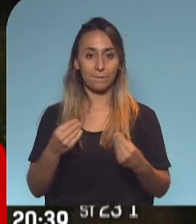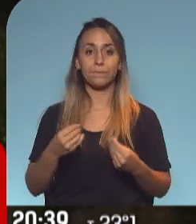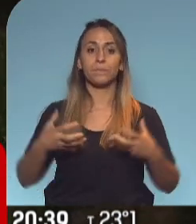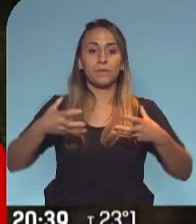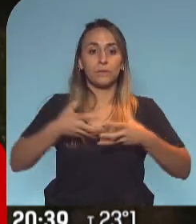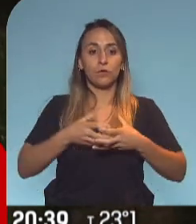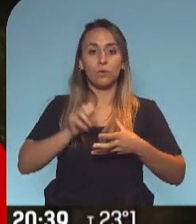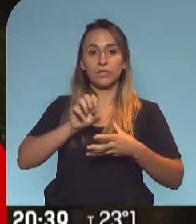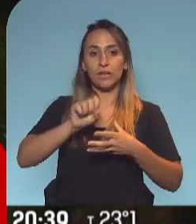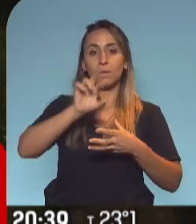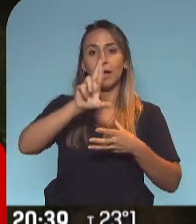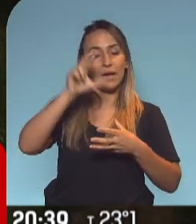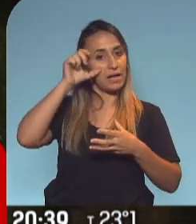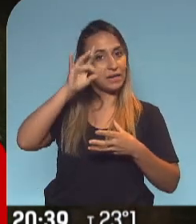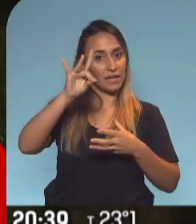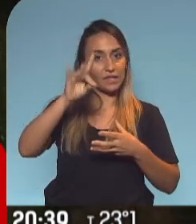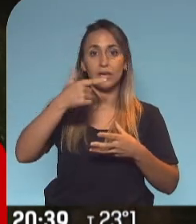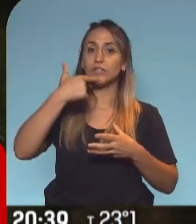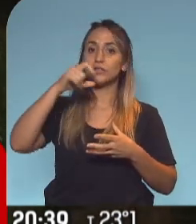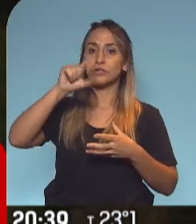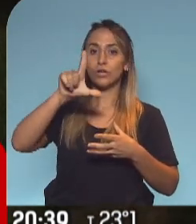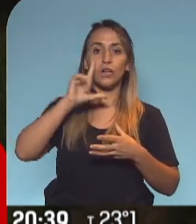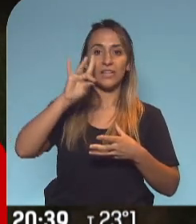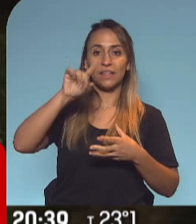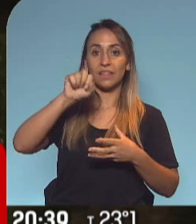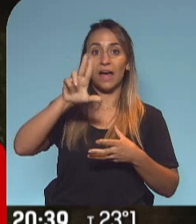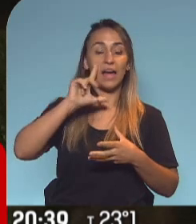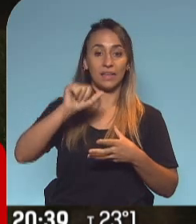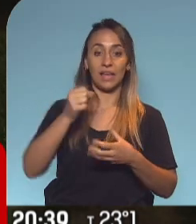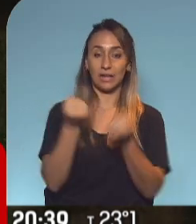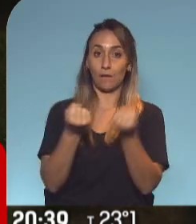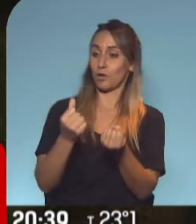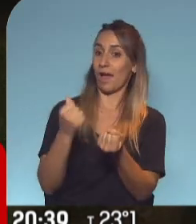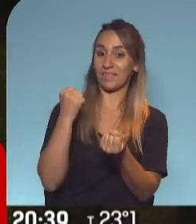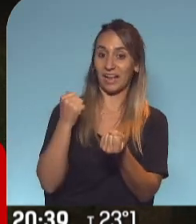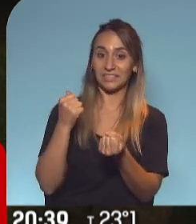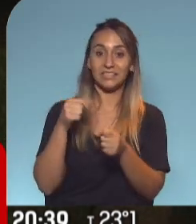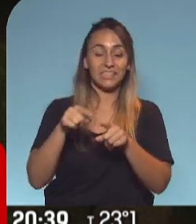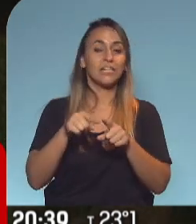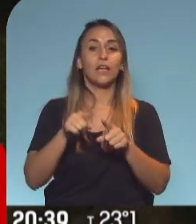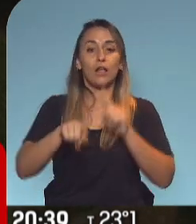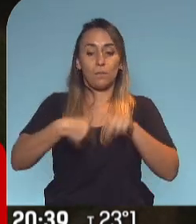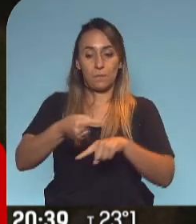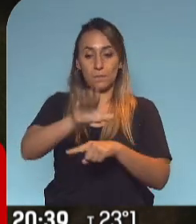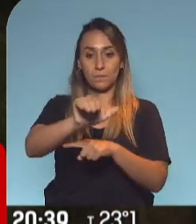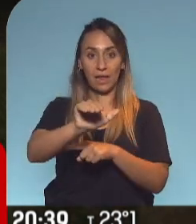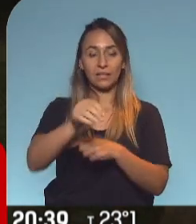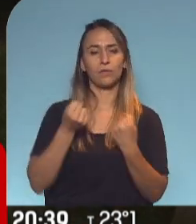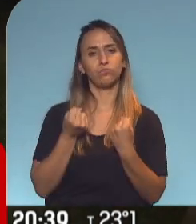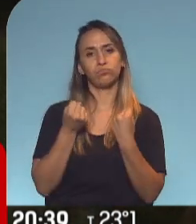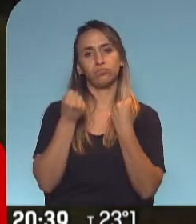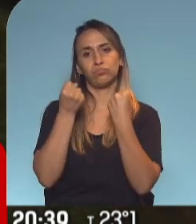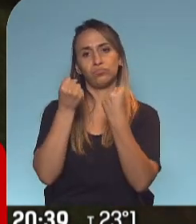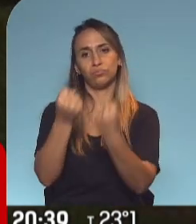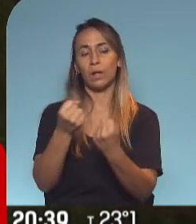trabajando el camión que están mis espaldas va a viajar el próximo martes a las provincias de